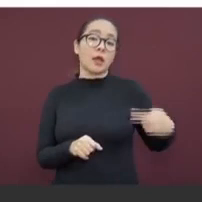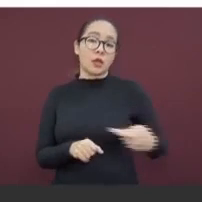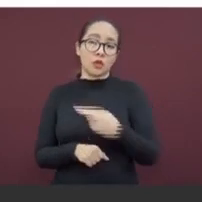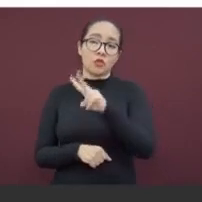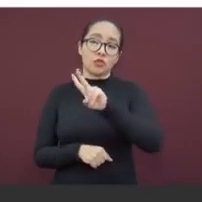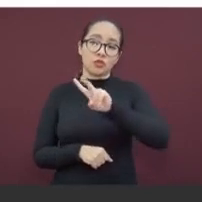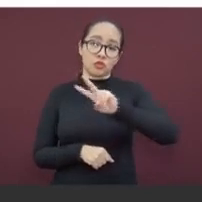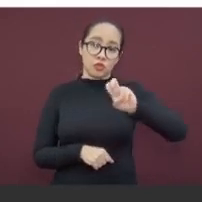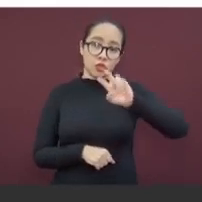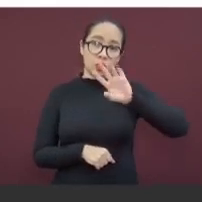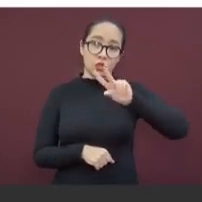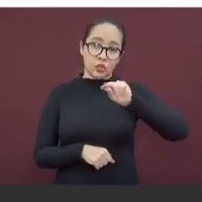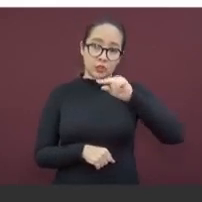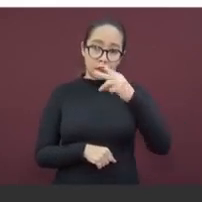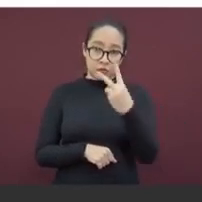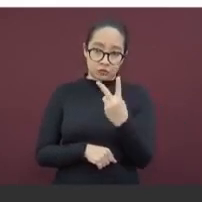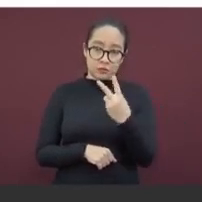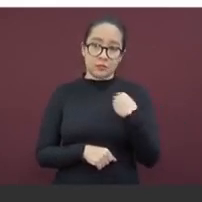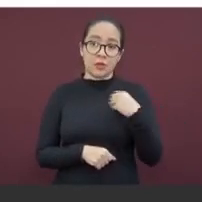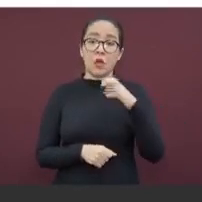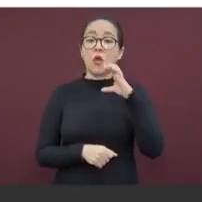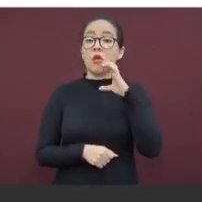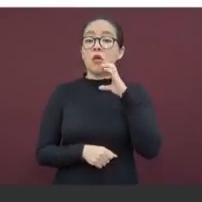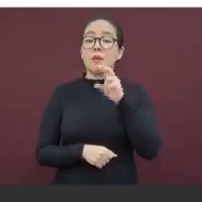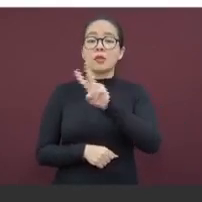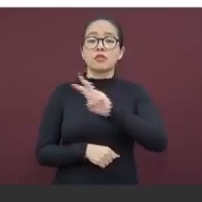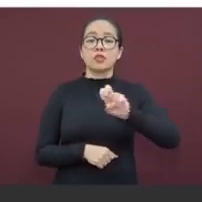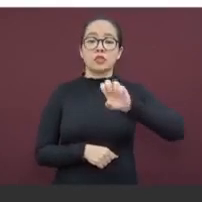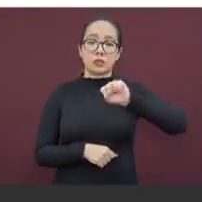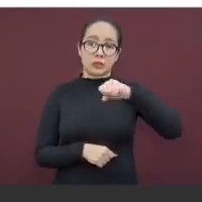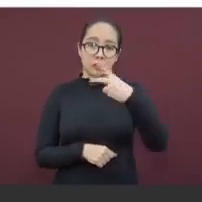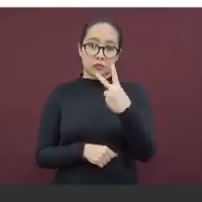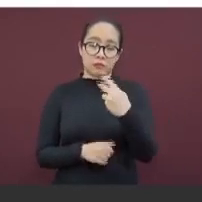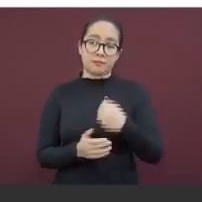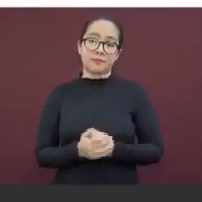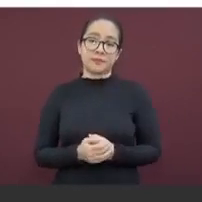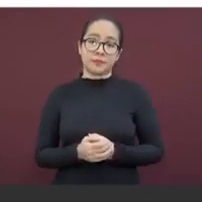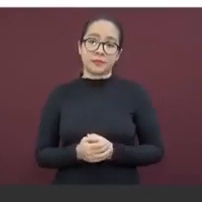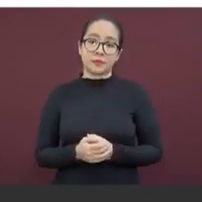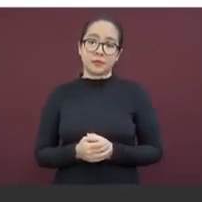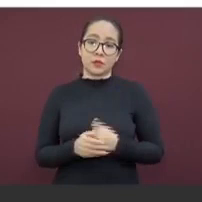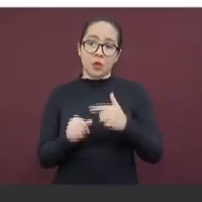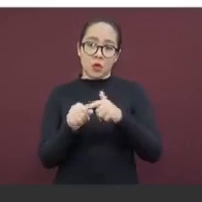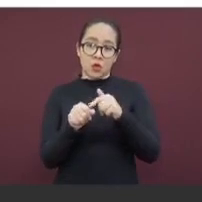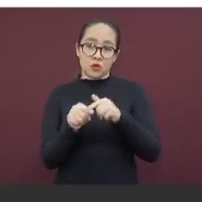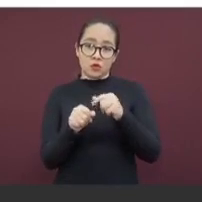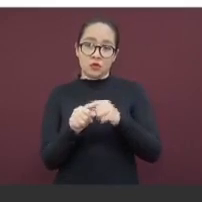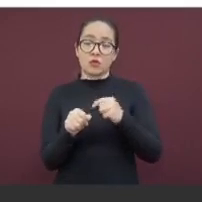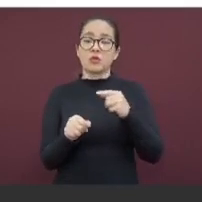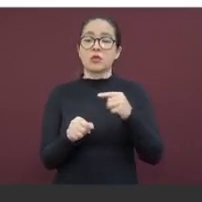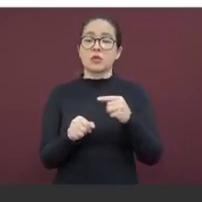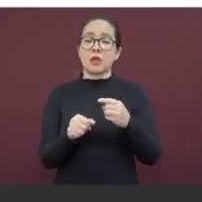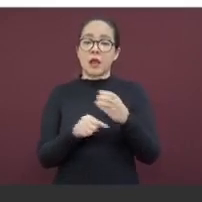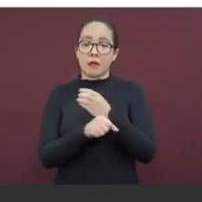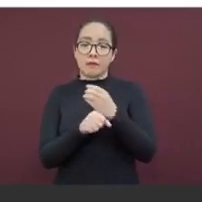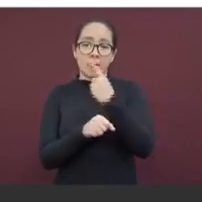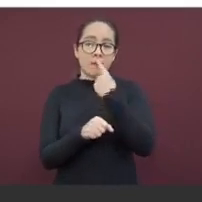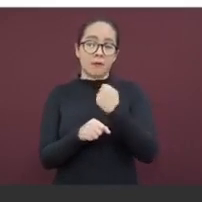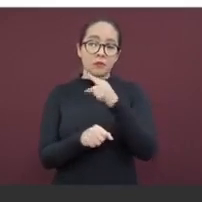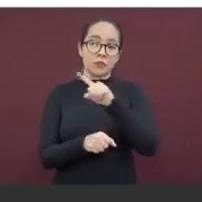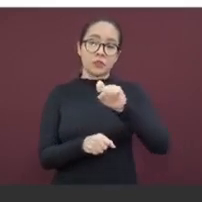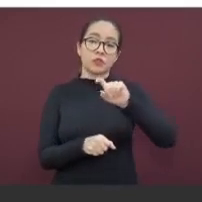282 córdoba con 262 en color ladrillo xalapa ya con